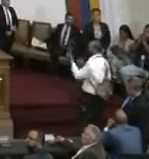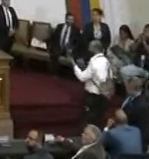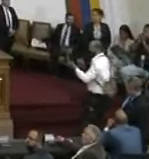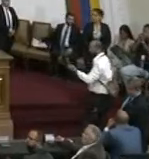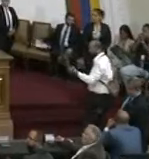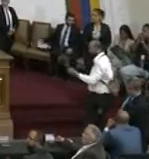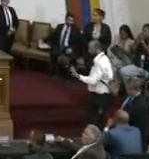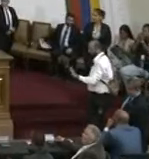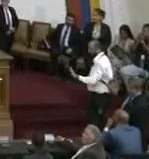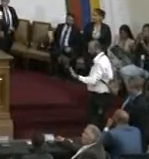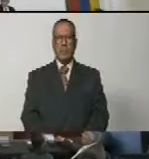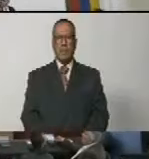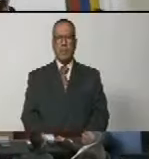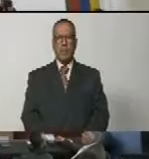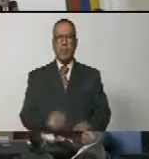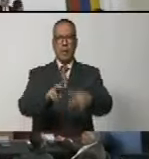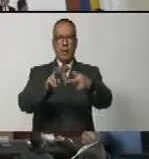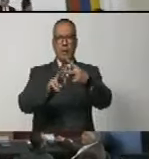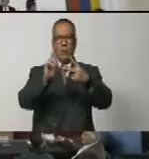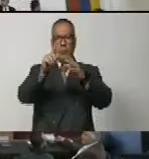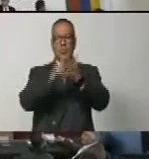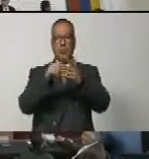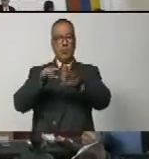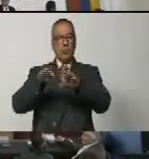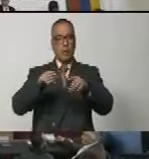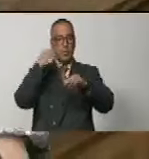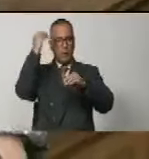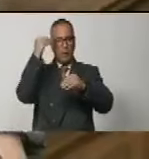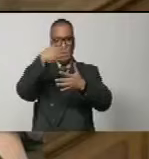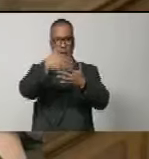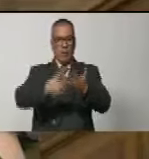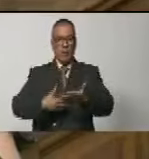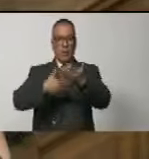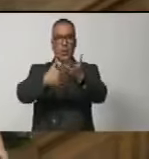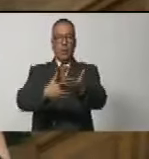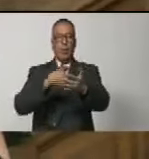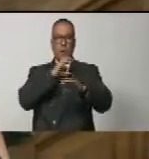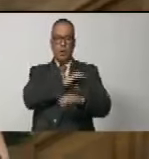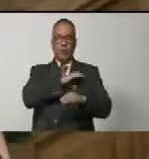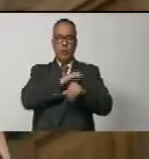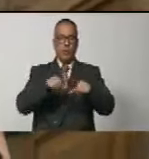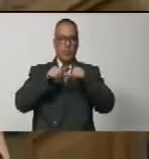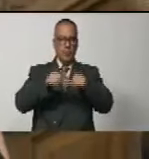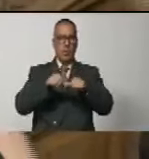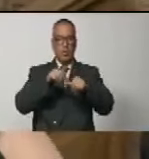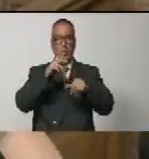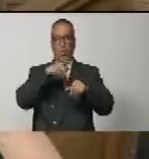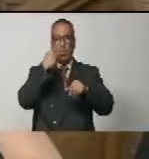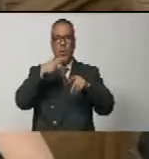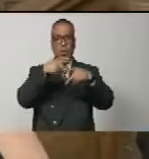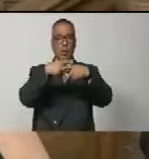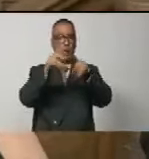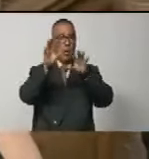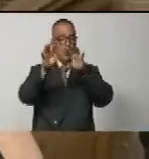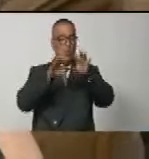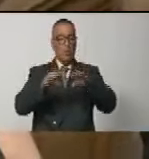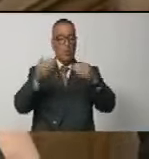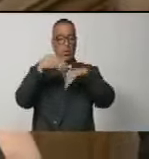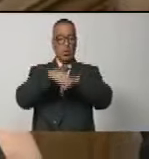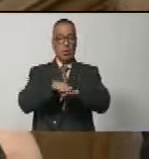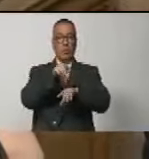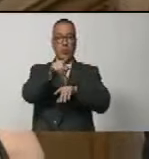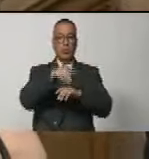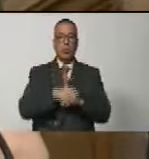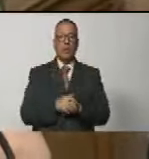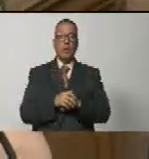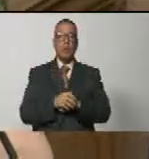Segundo punto del orden del día, ciudadana secretaria. Considerar el informe presentado por la Comisión Permanente Política Exterior, Soberanía e